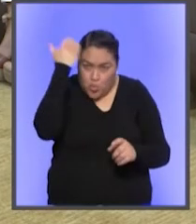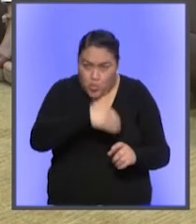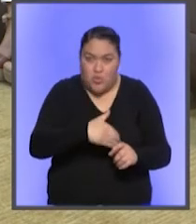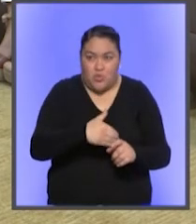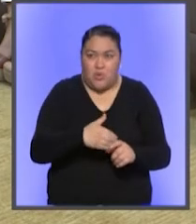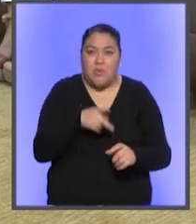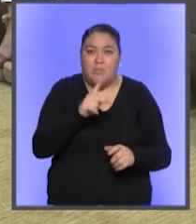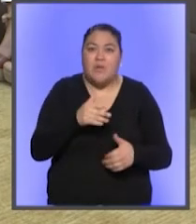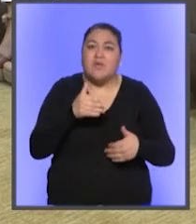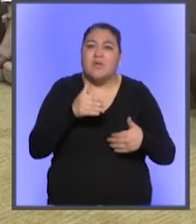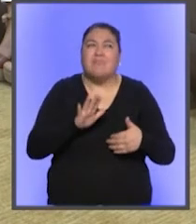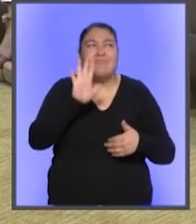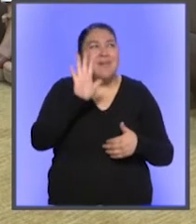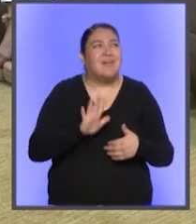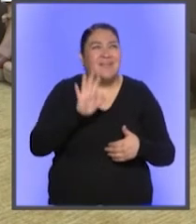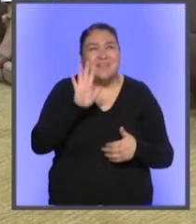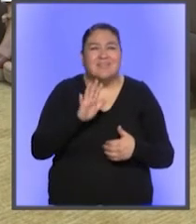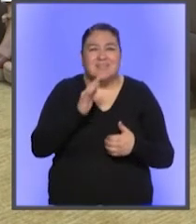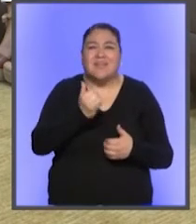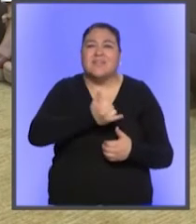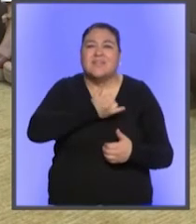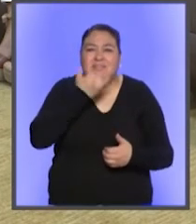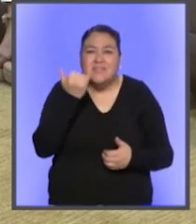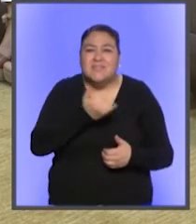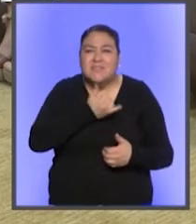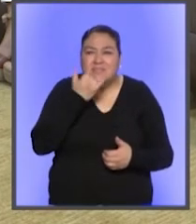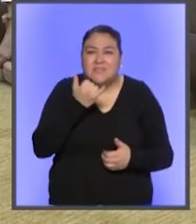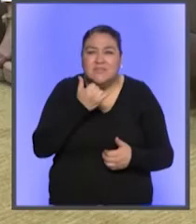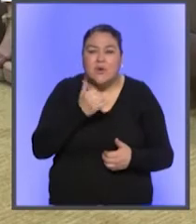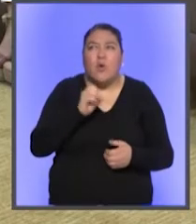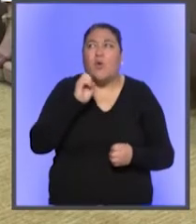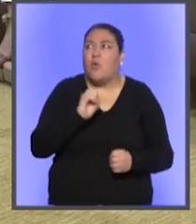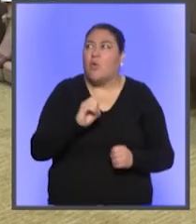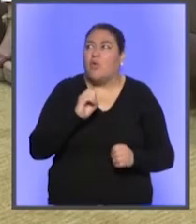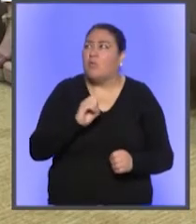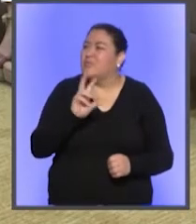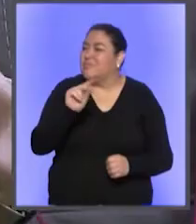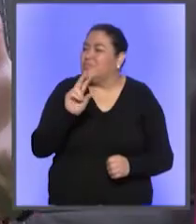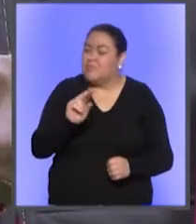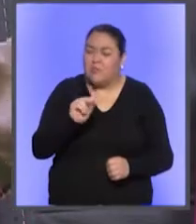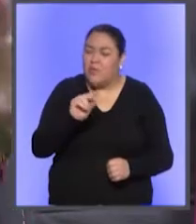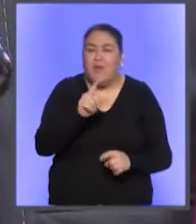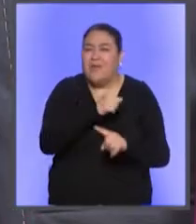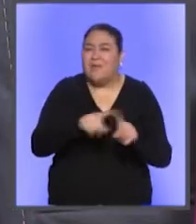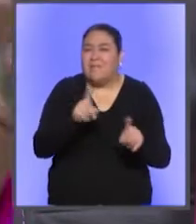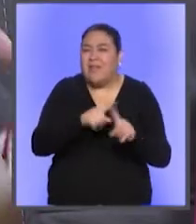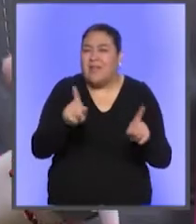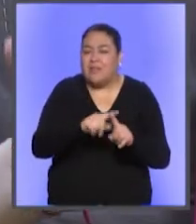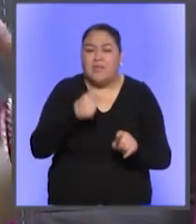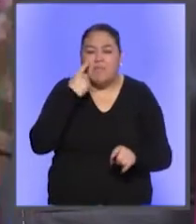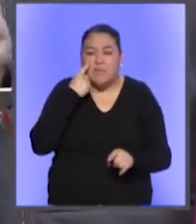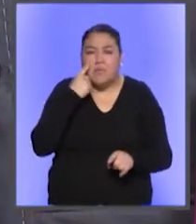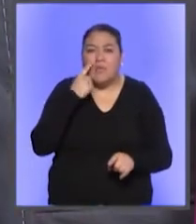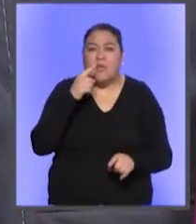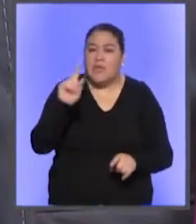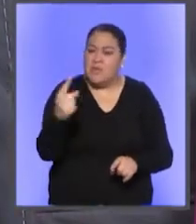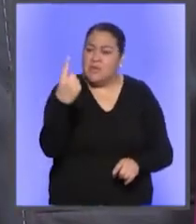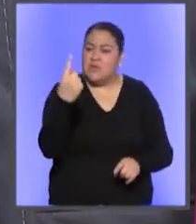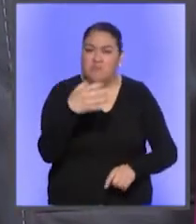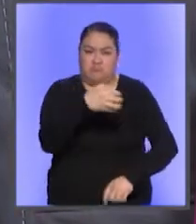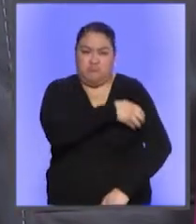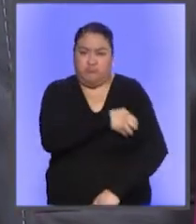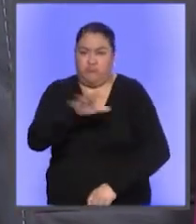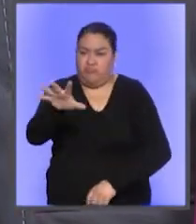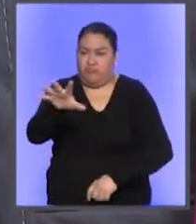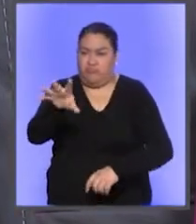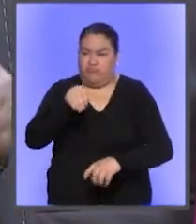esto va contaminándose si se me permita la expresión para que todas digamos claro podemos Me parece